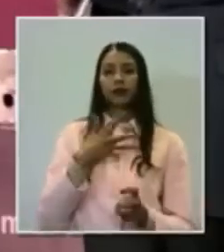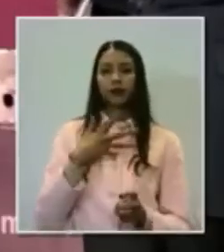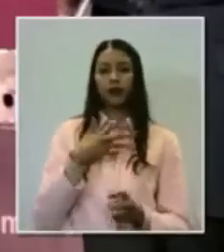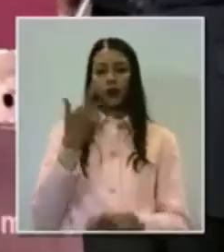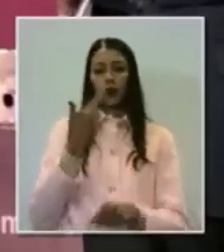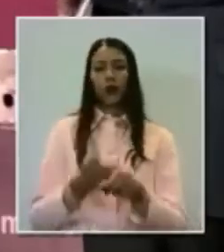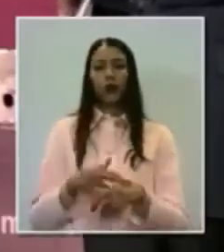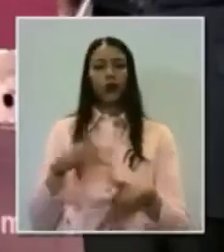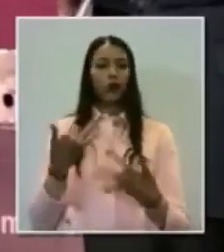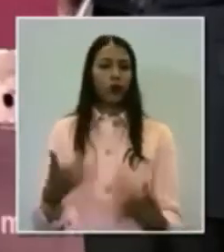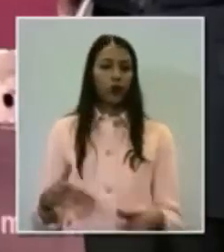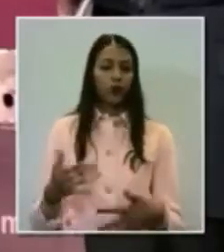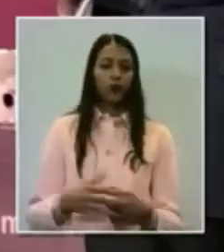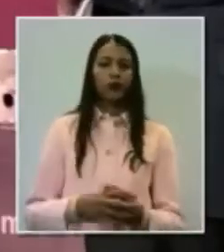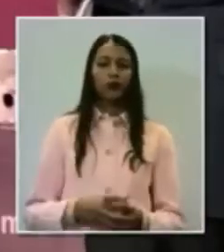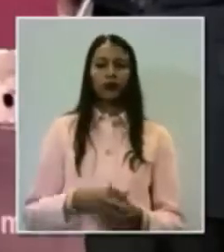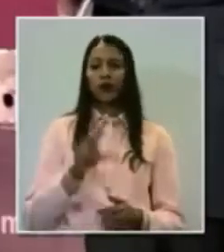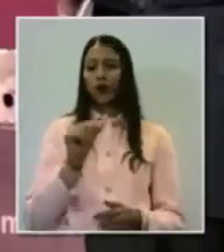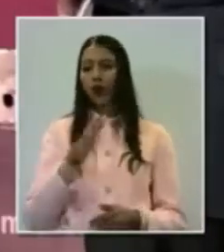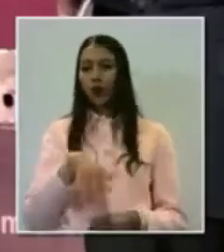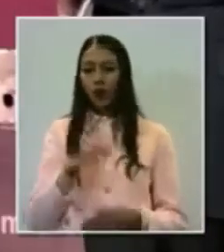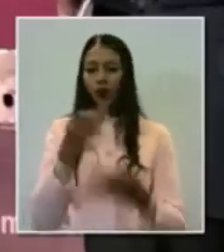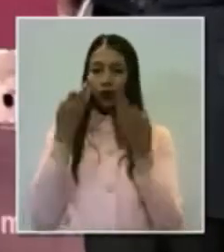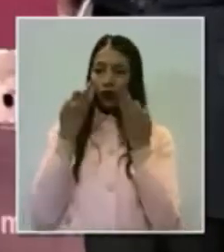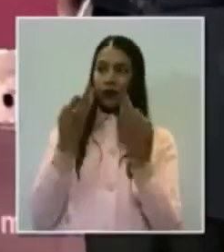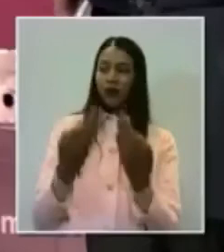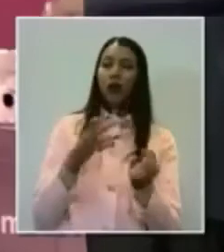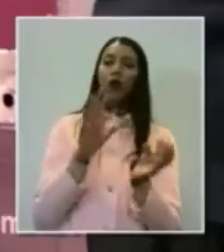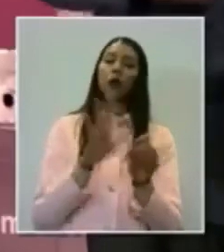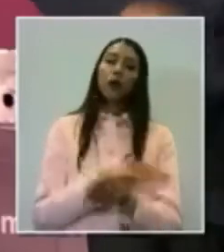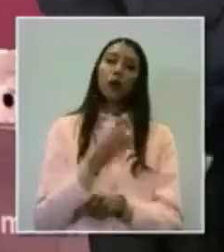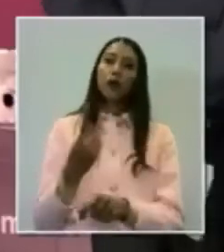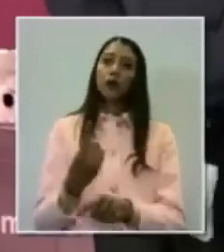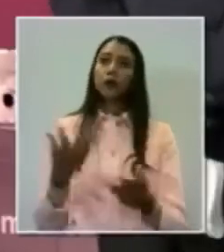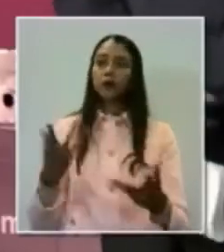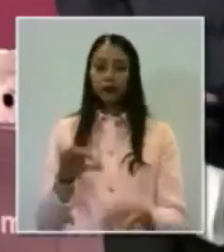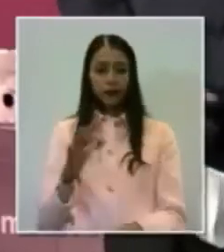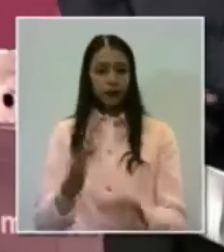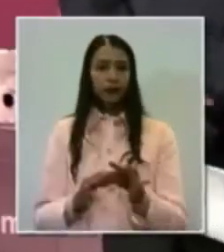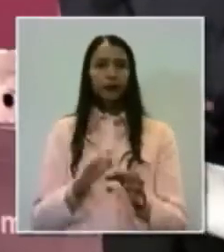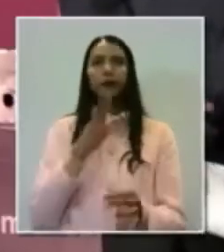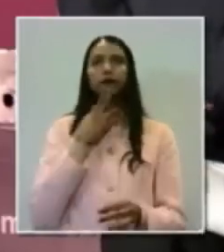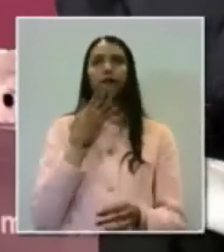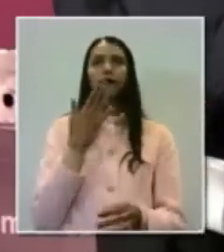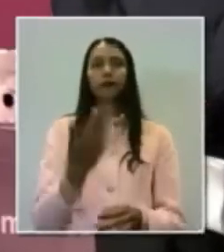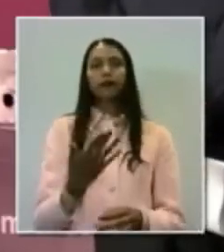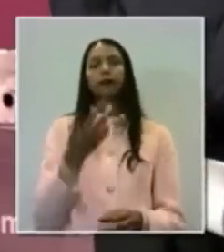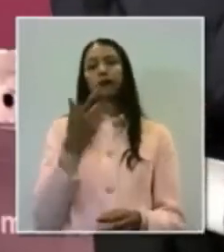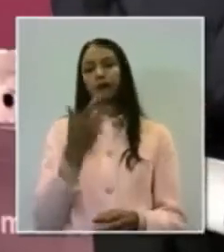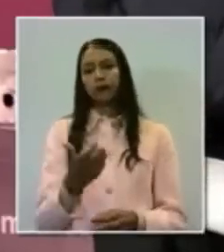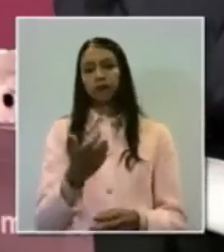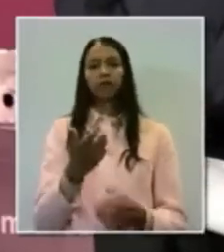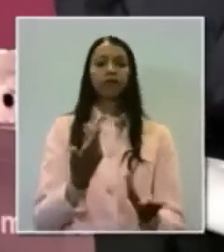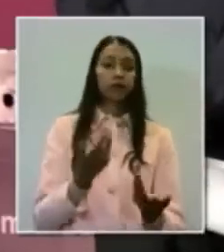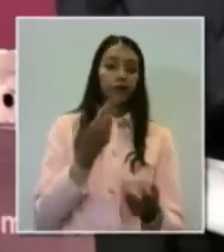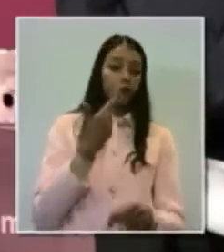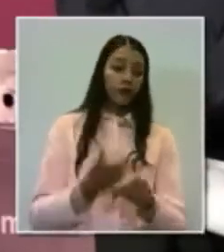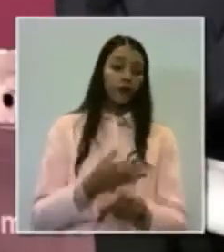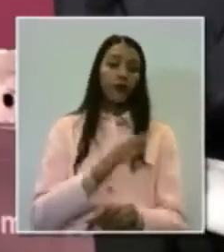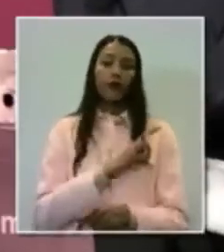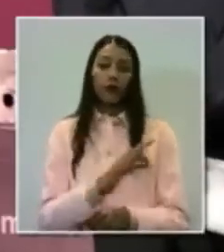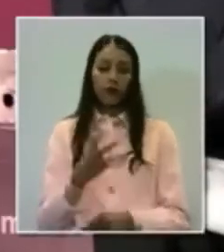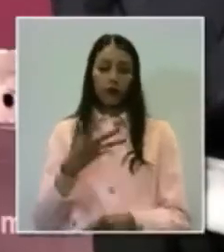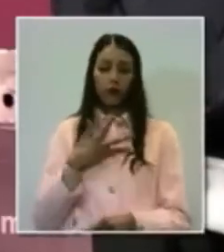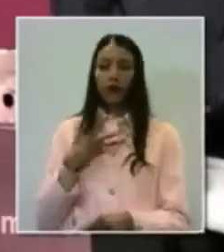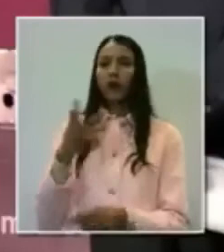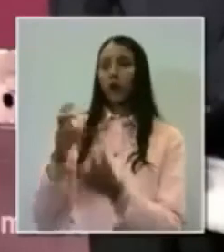gran responsabilidad el no buscar la transparencia o la aplicación correcta de los recursos. Sí es una gran responsabilidad y podemos ser acreedores